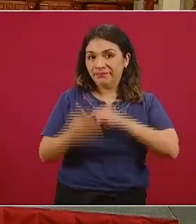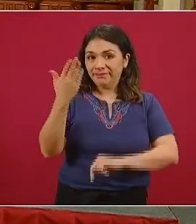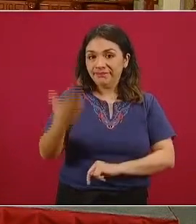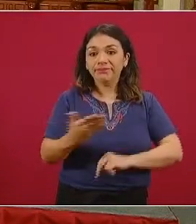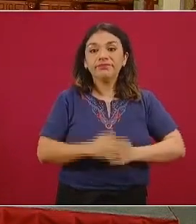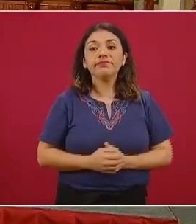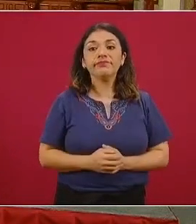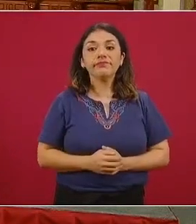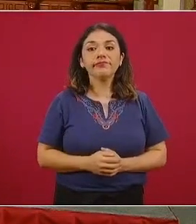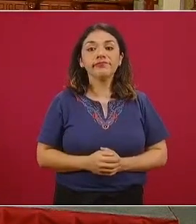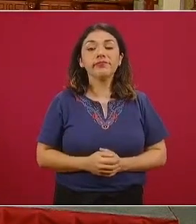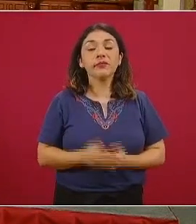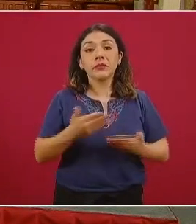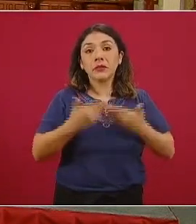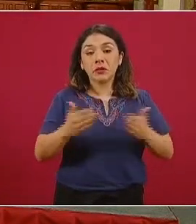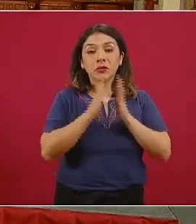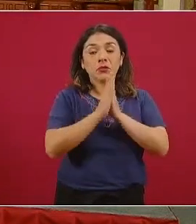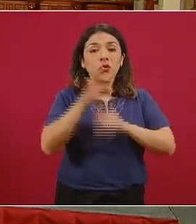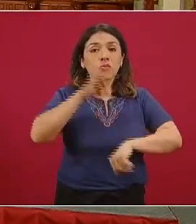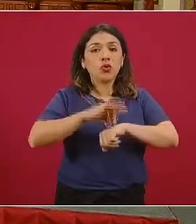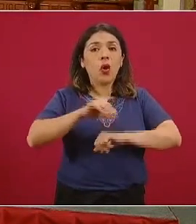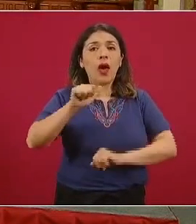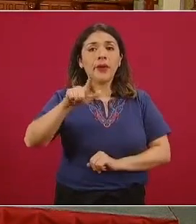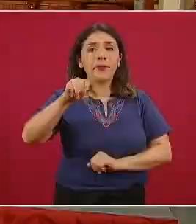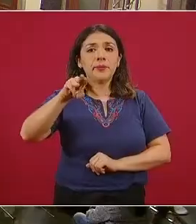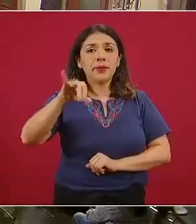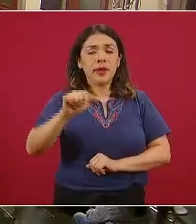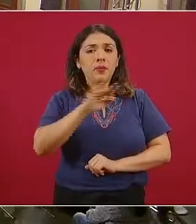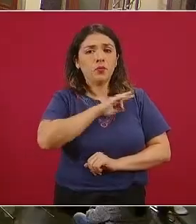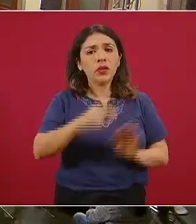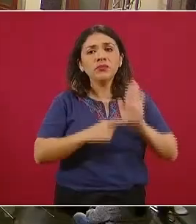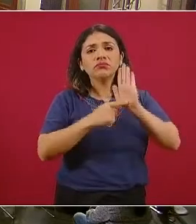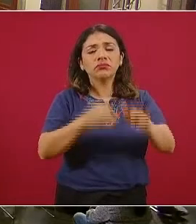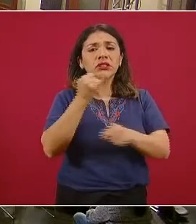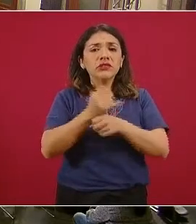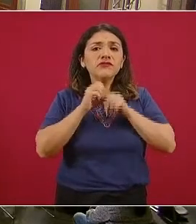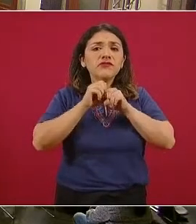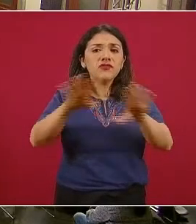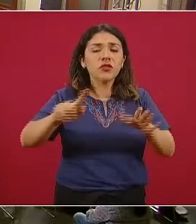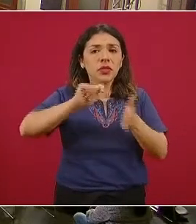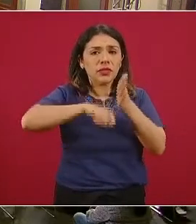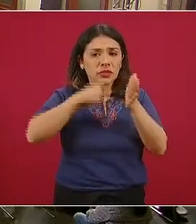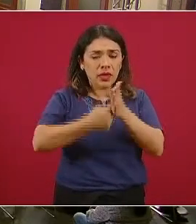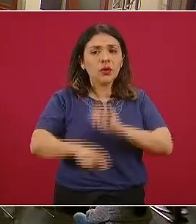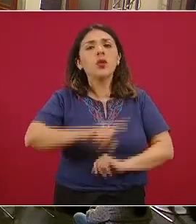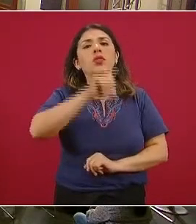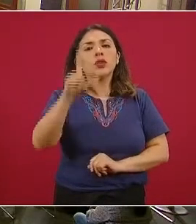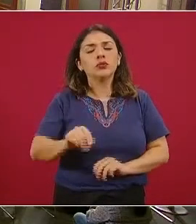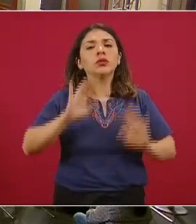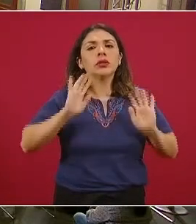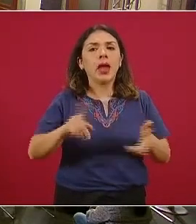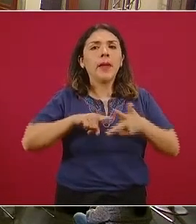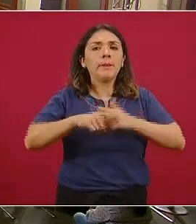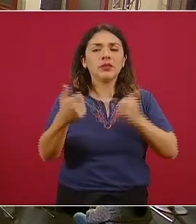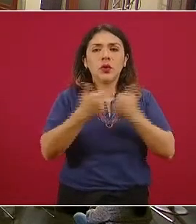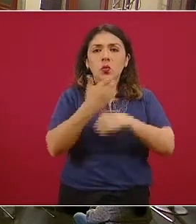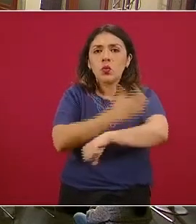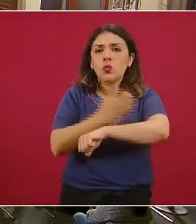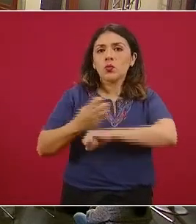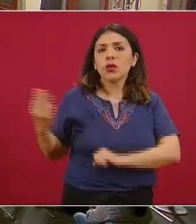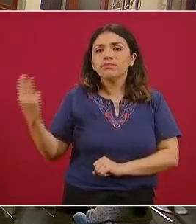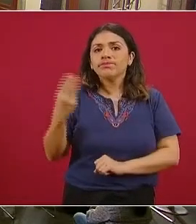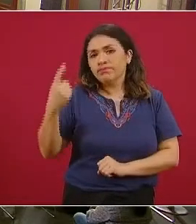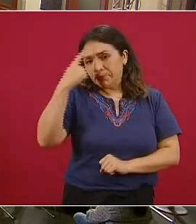gracias. Le pido entonces al doctor Alomía si nos puede presentar el informe técnico. Enseguida las compañeras